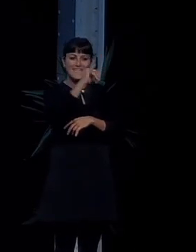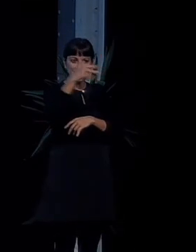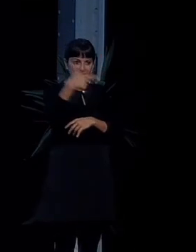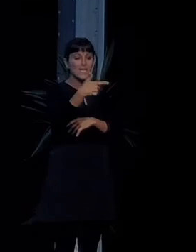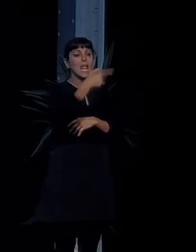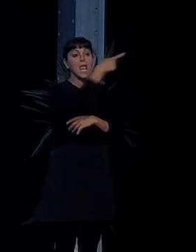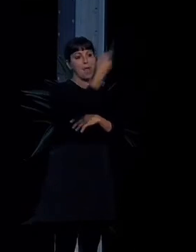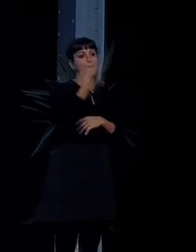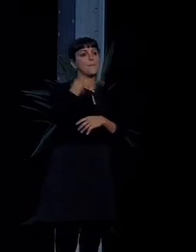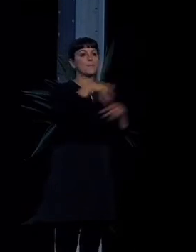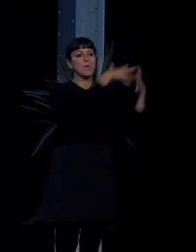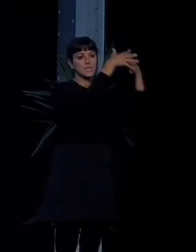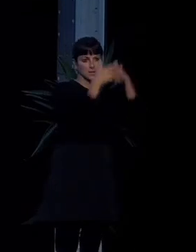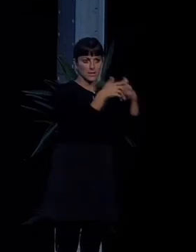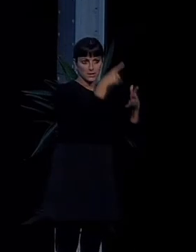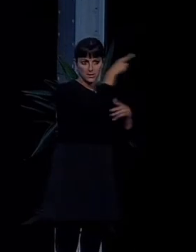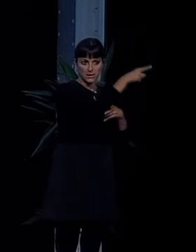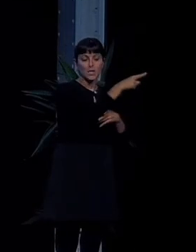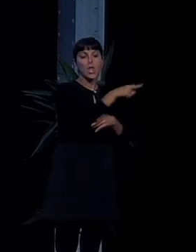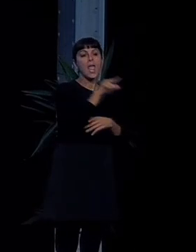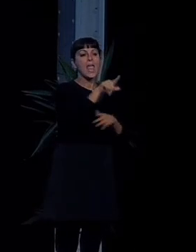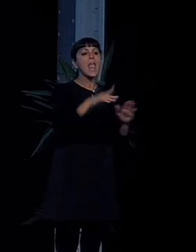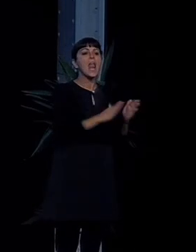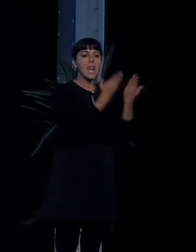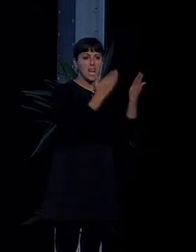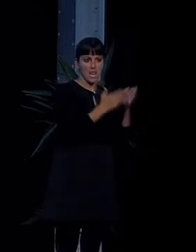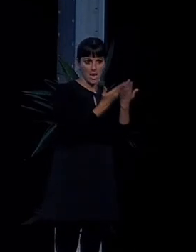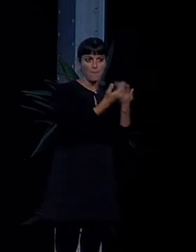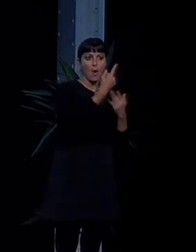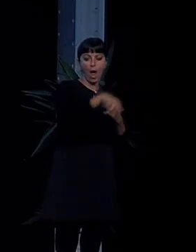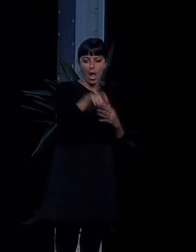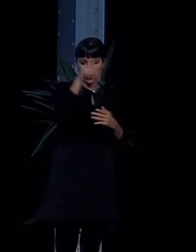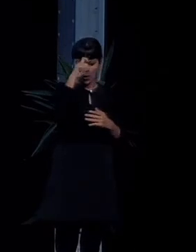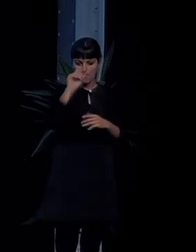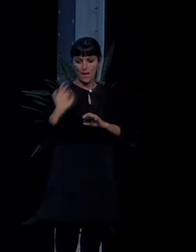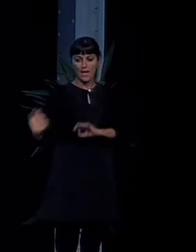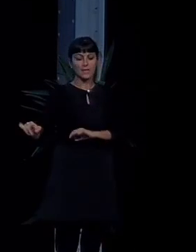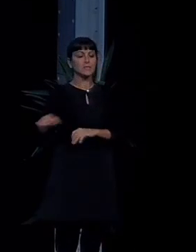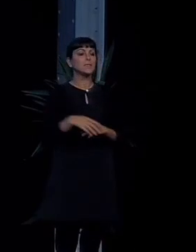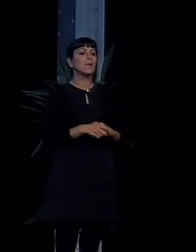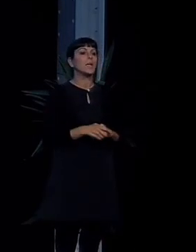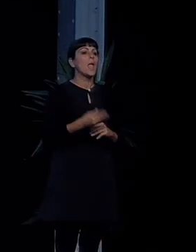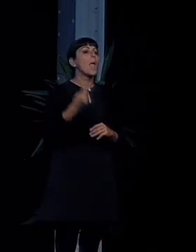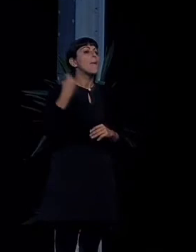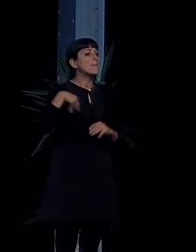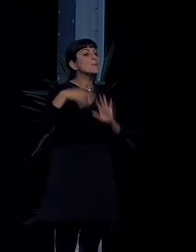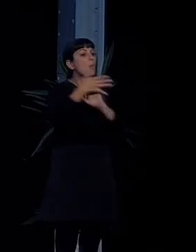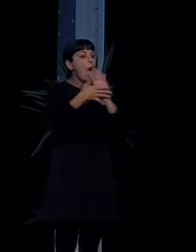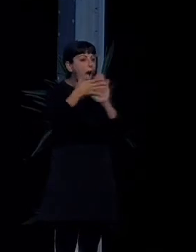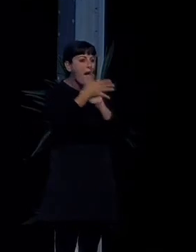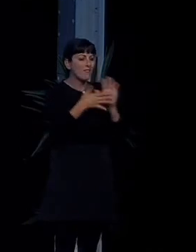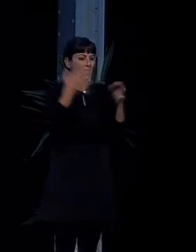las pasiones terribles. En este libro ella lo que va a hacer es analizar los asesinatos cometidos por Jack el Destripador en